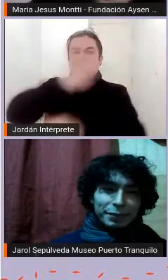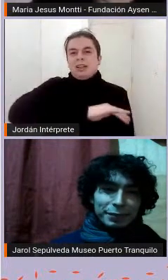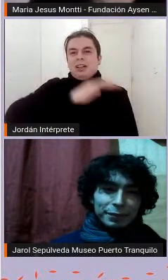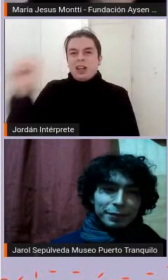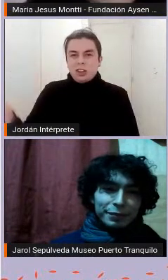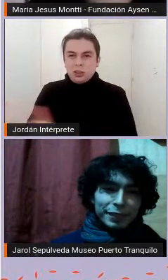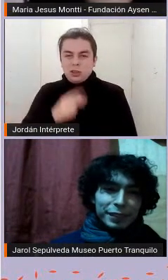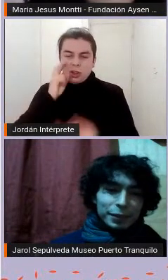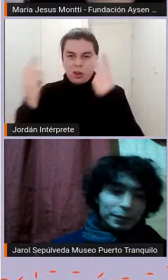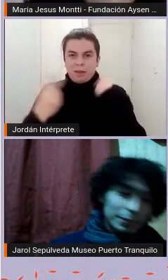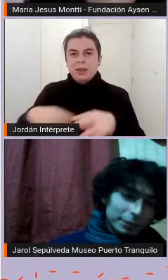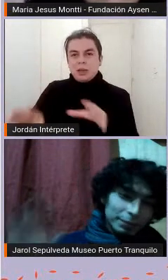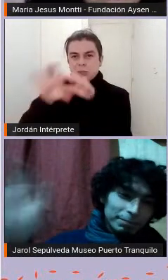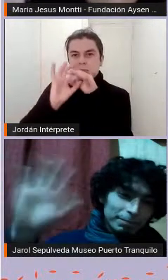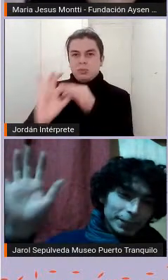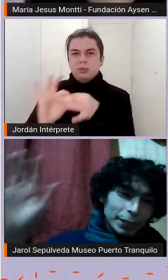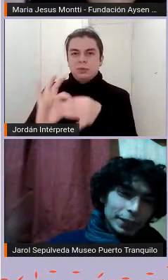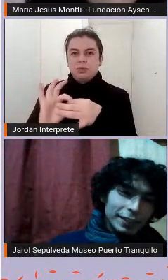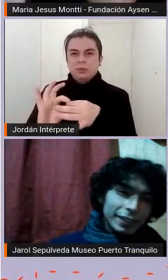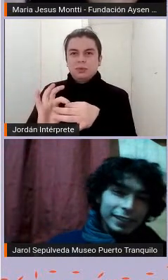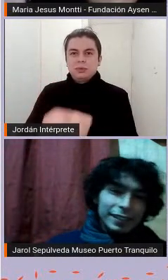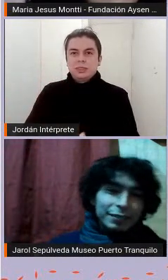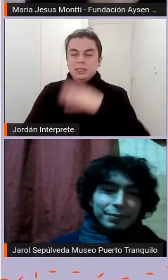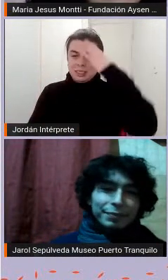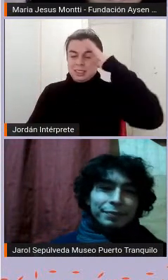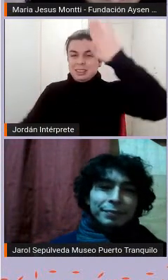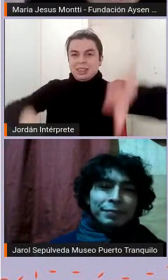espectadores. Así que muchas gracias. Eso. Chao, gracias. Chao.